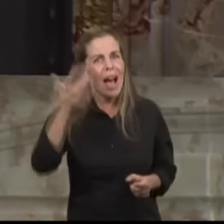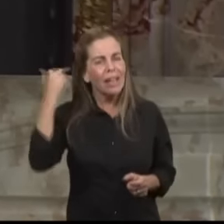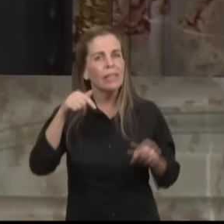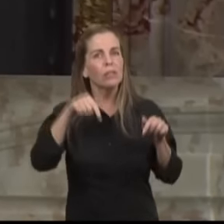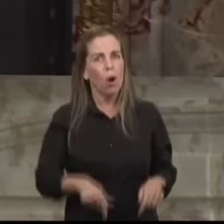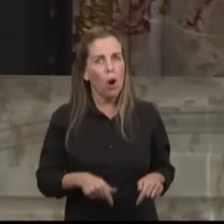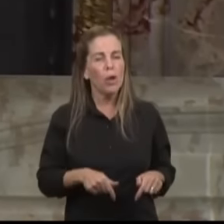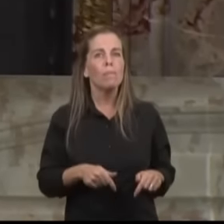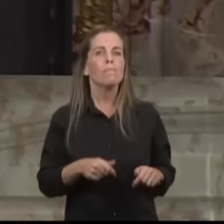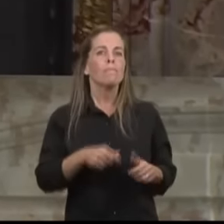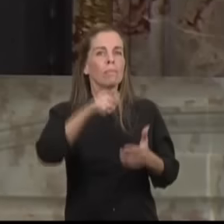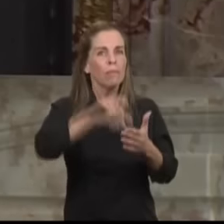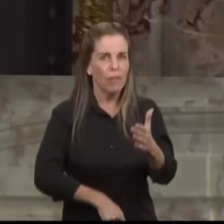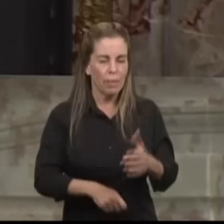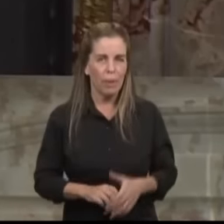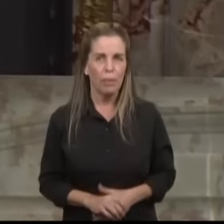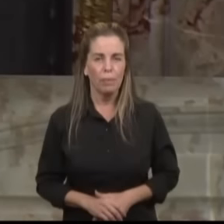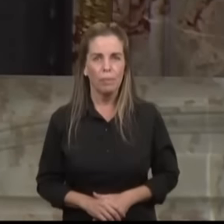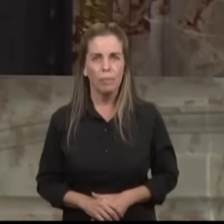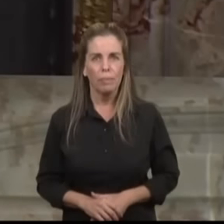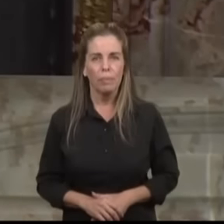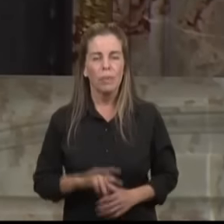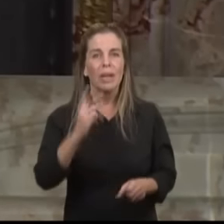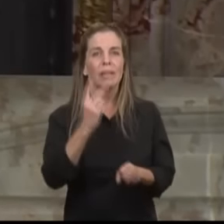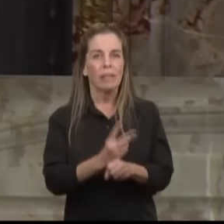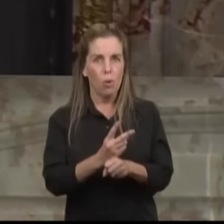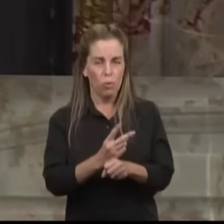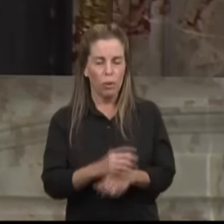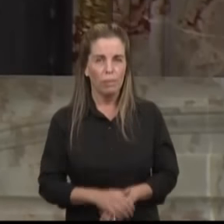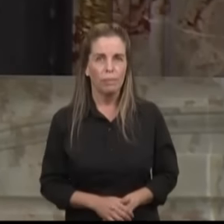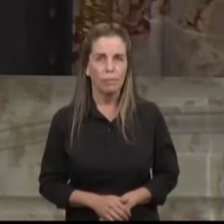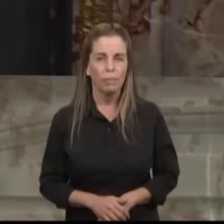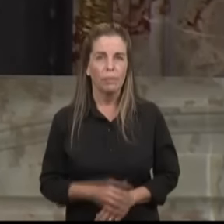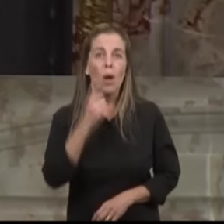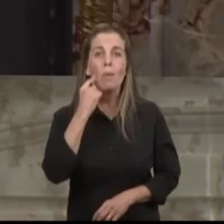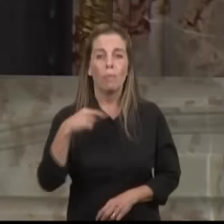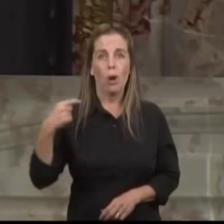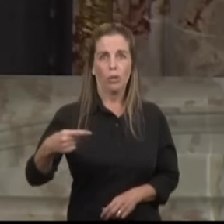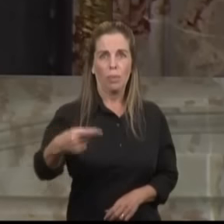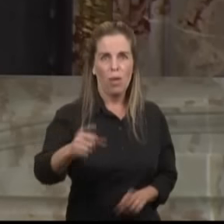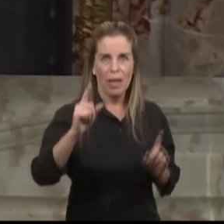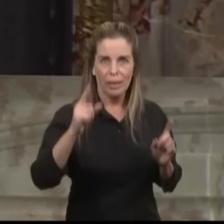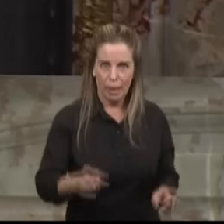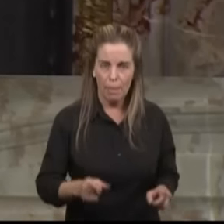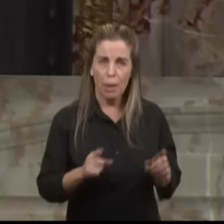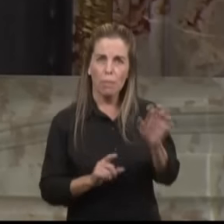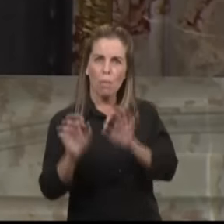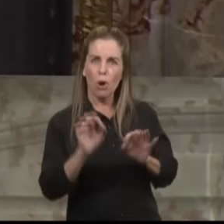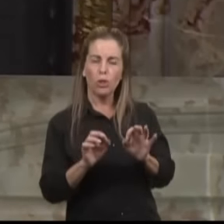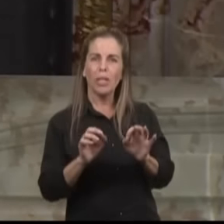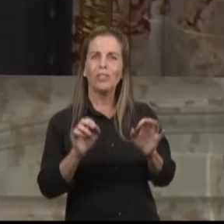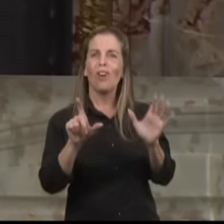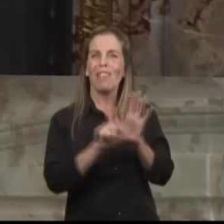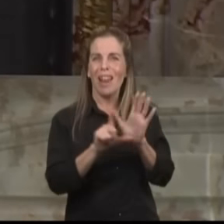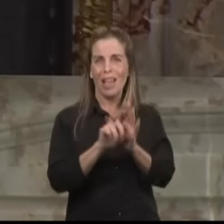lo estamos formalizando. En segundo lugar, en los próximos días estaré enviando un proyecto de ley al